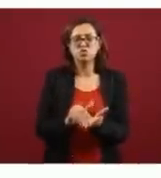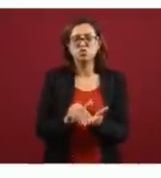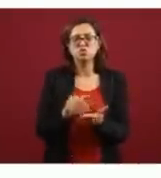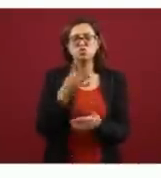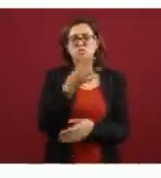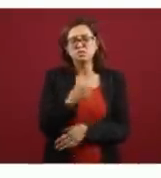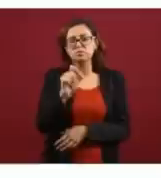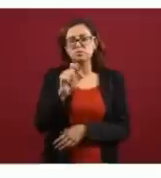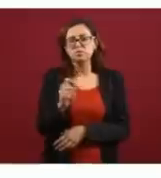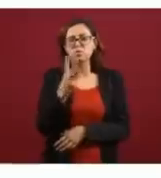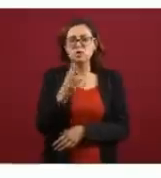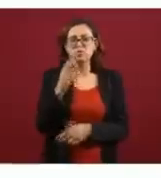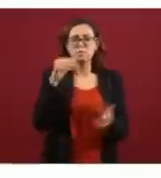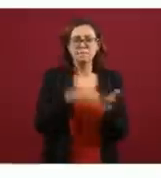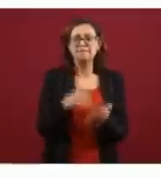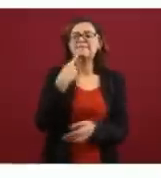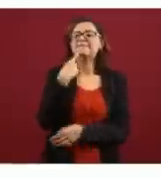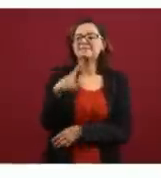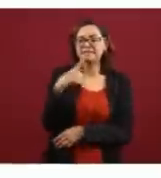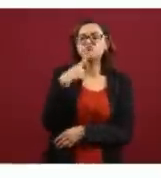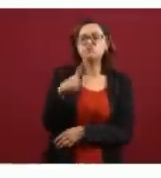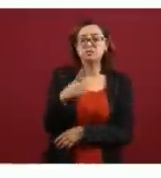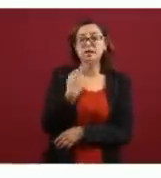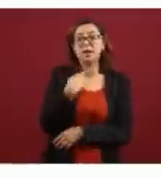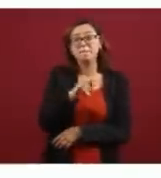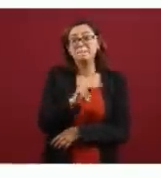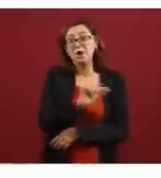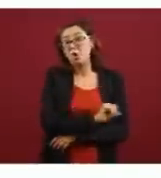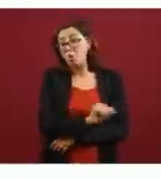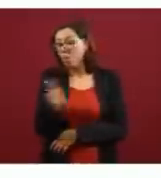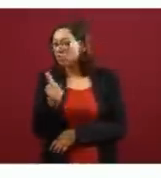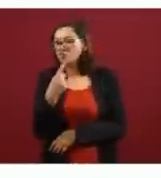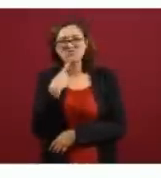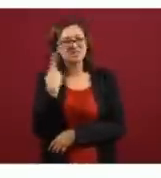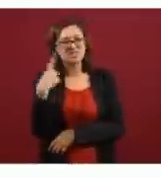1.924.000 aproximadamente, pero vean ustedes, la cifra negra